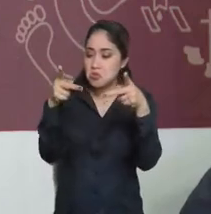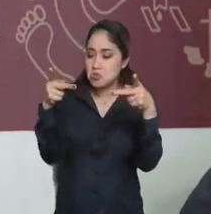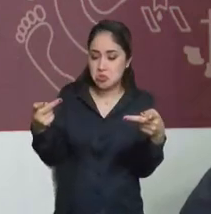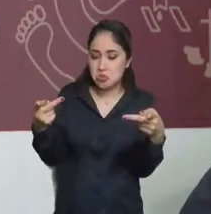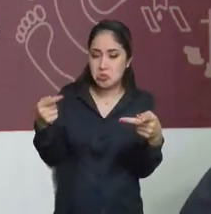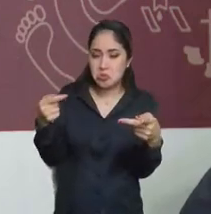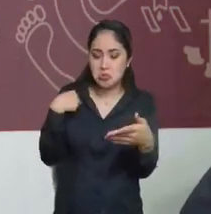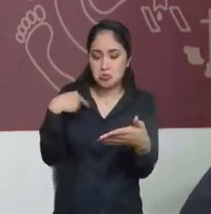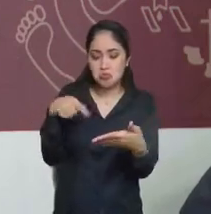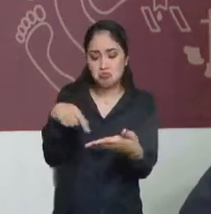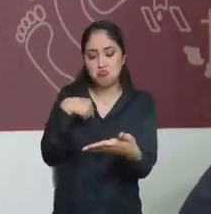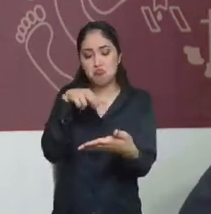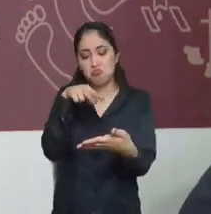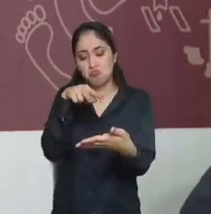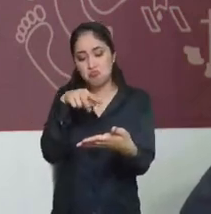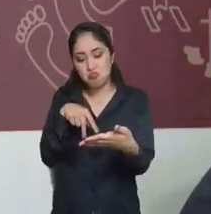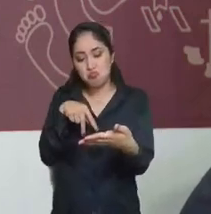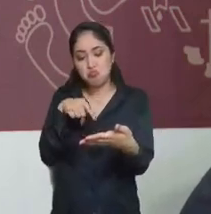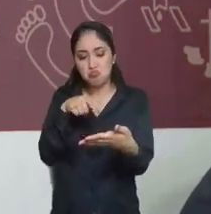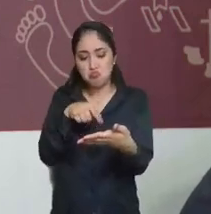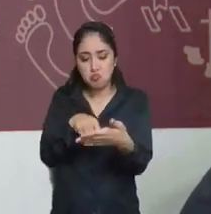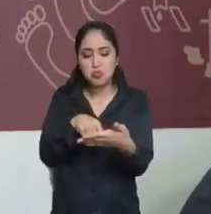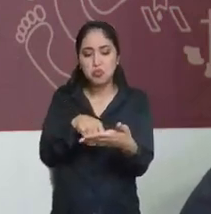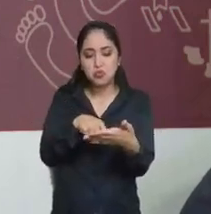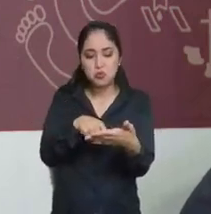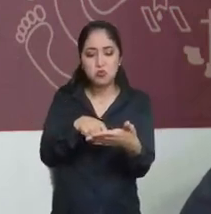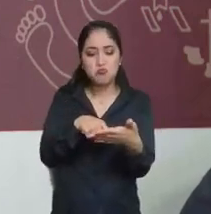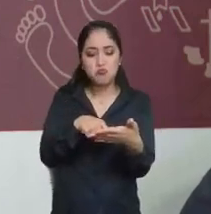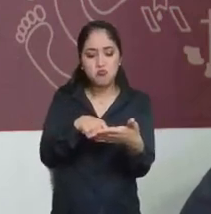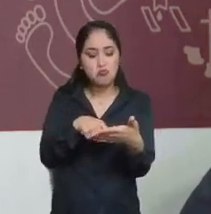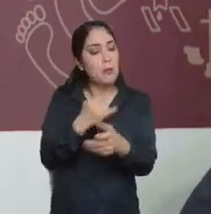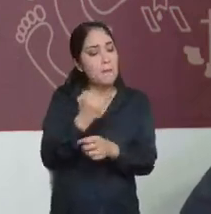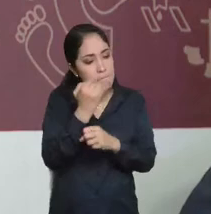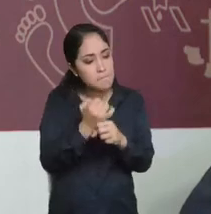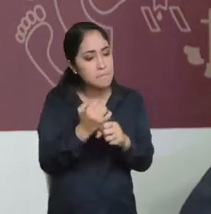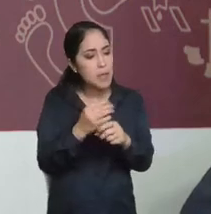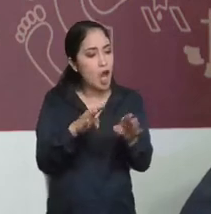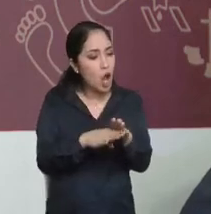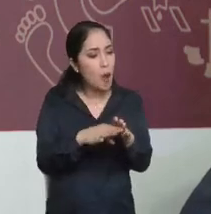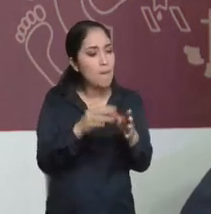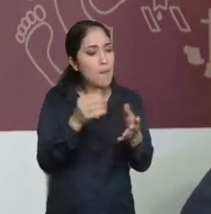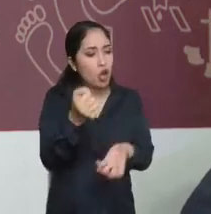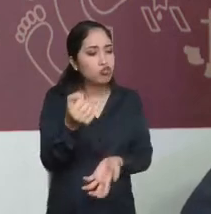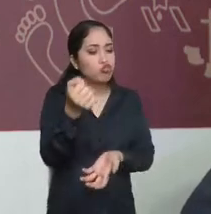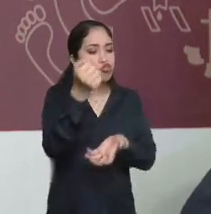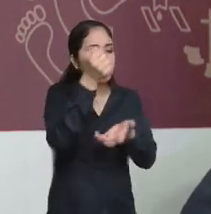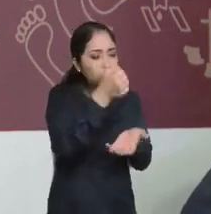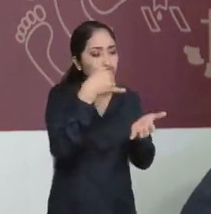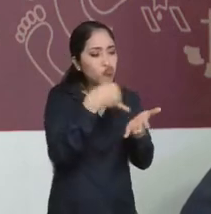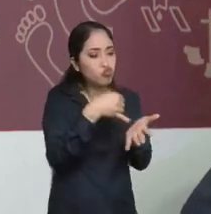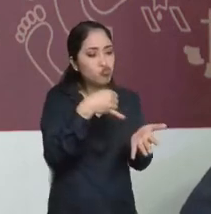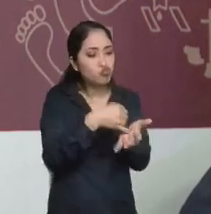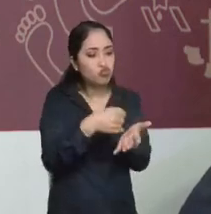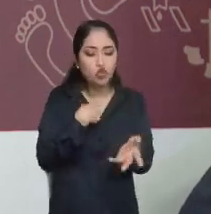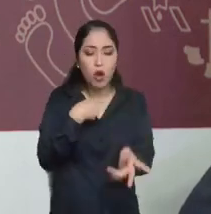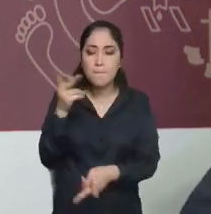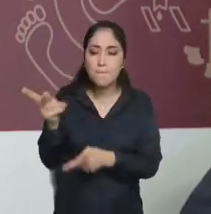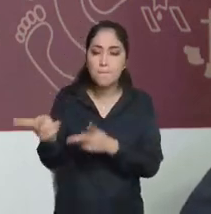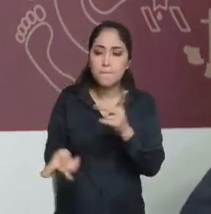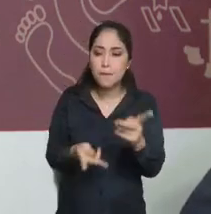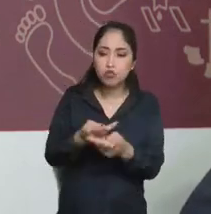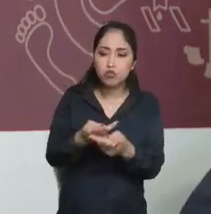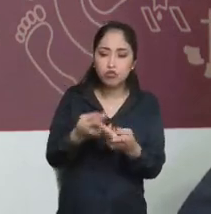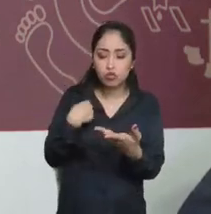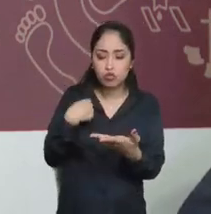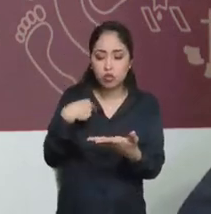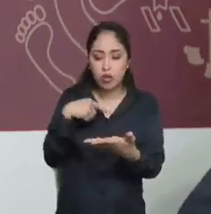este tema en la cuenta pública. Entonces lo que yo voy a pedirles es que me pasen una tarjeta de transparencia,